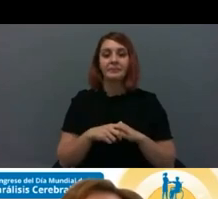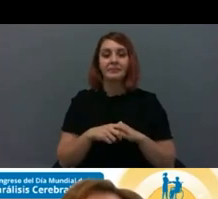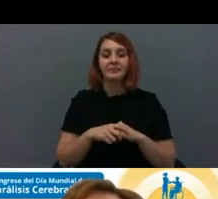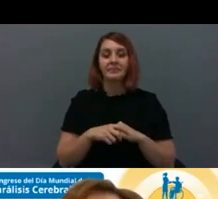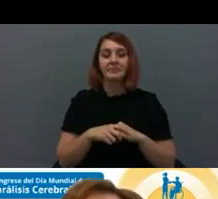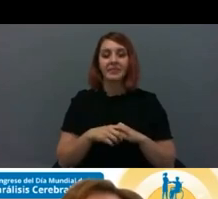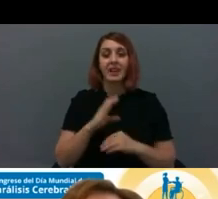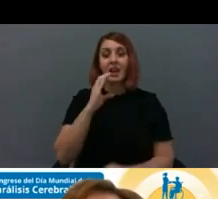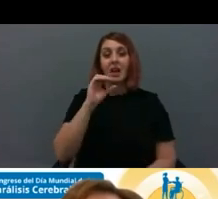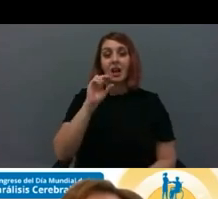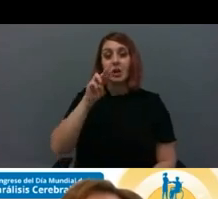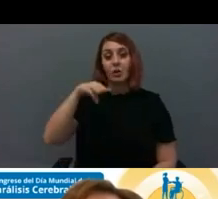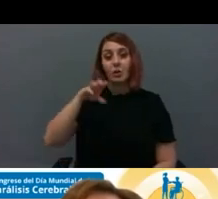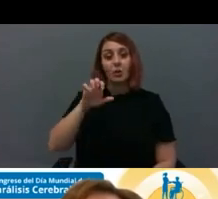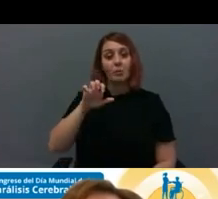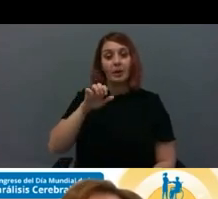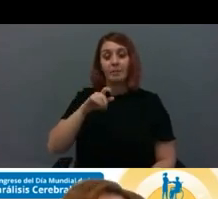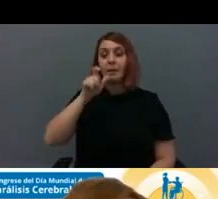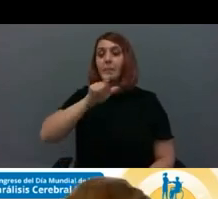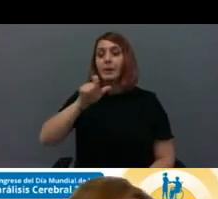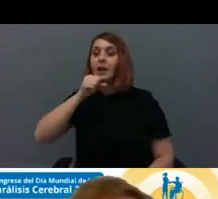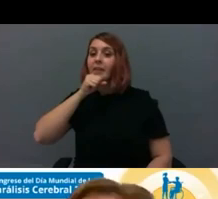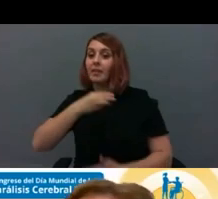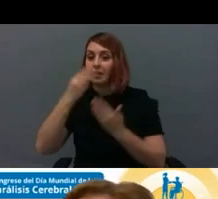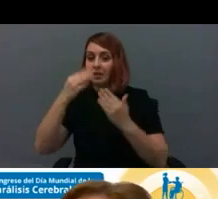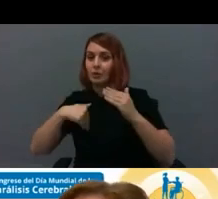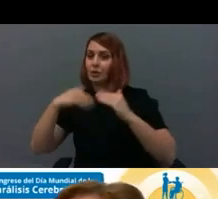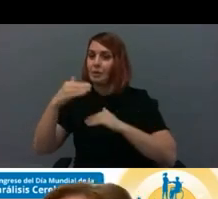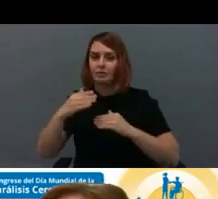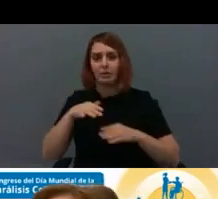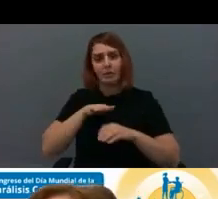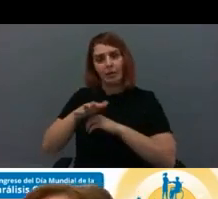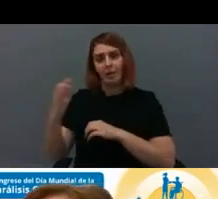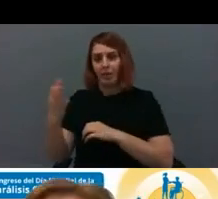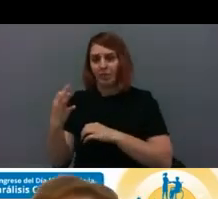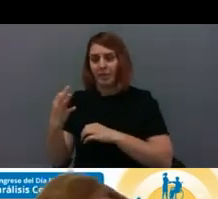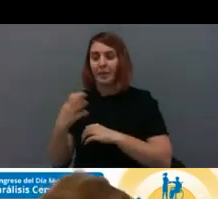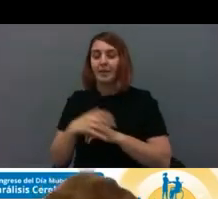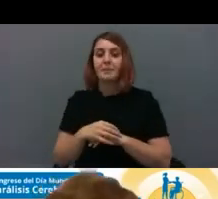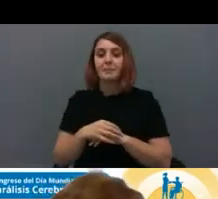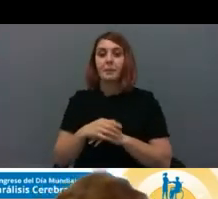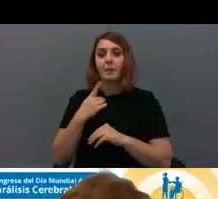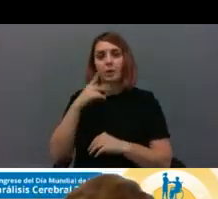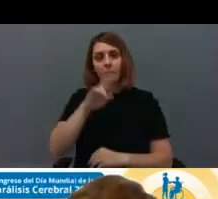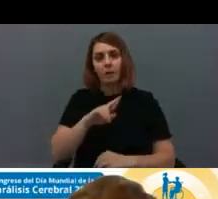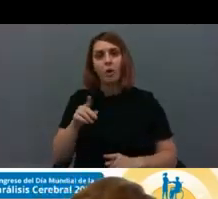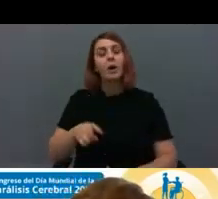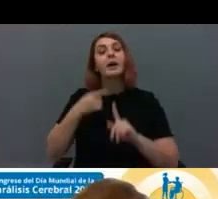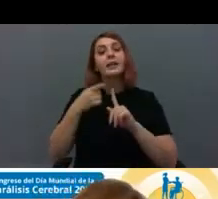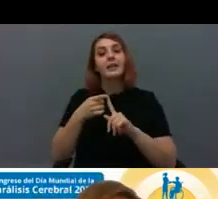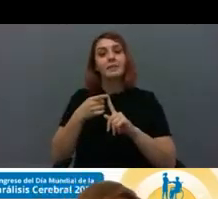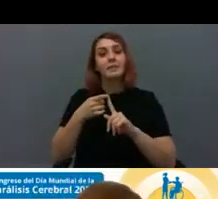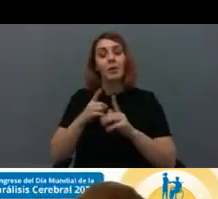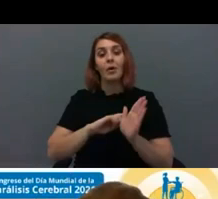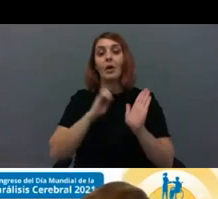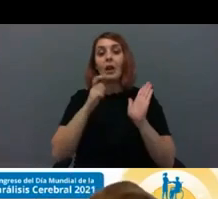mágica, como decía Agustina, que dijera nada ya, ¿no? Es clave hacer esa incidencia para que en la futura